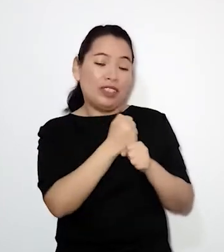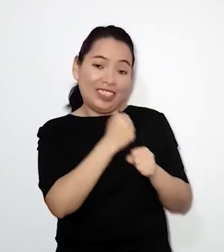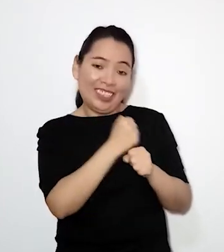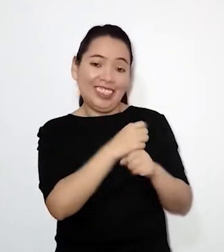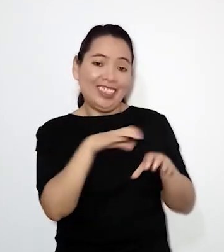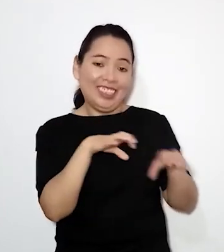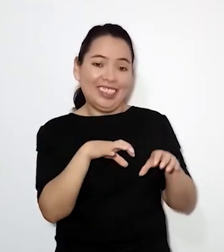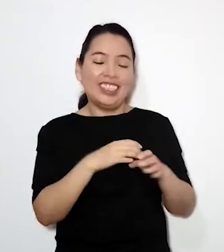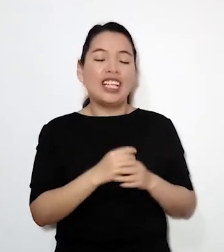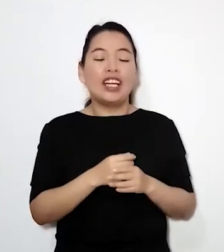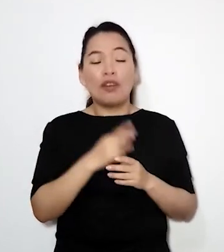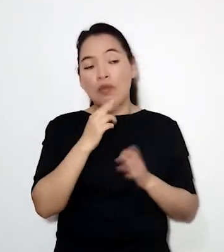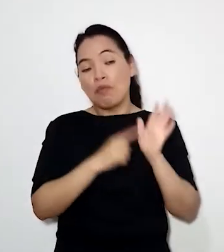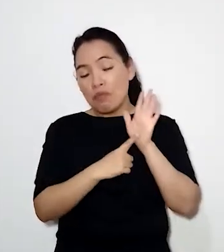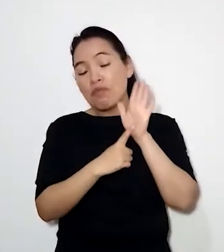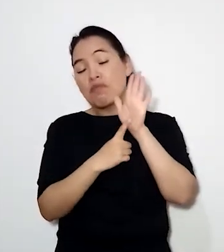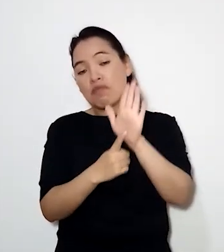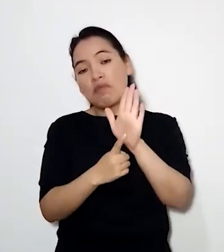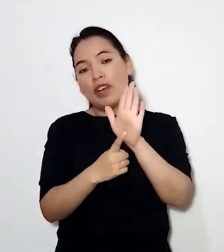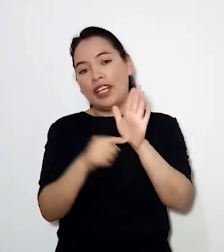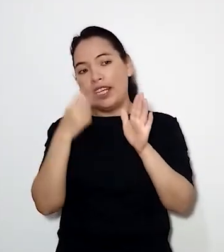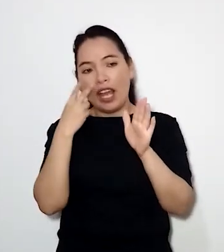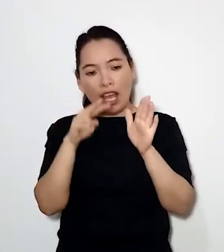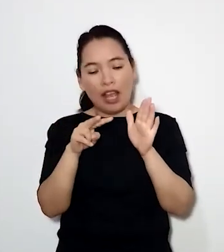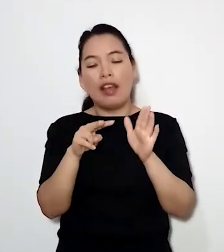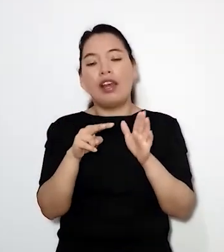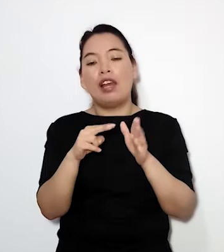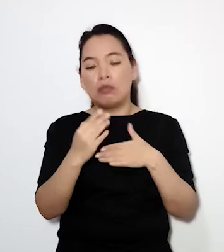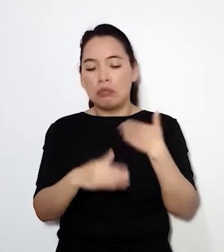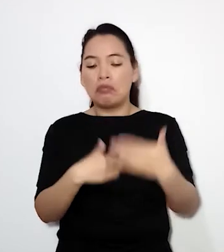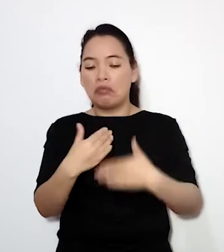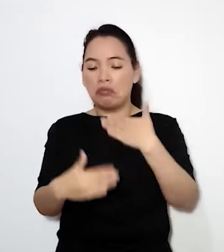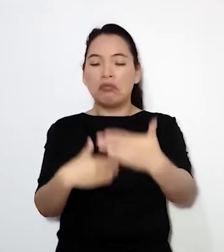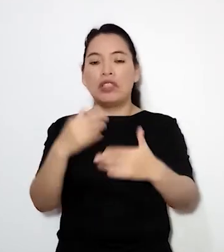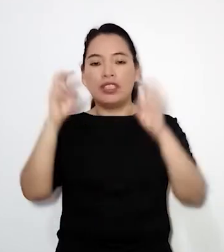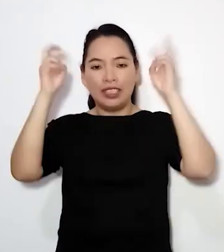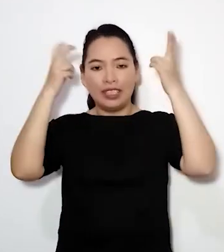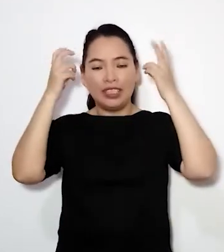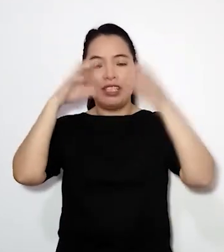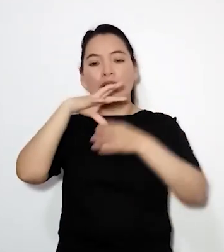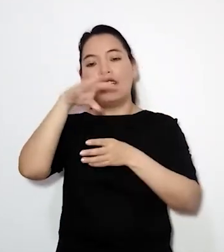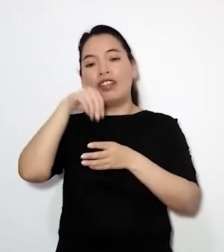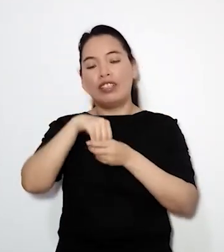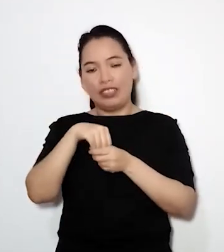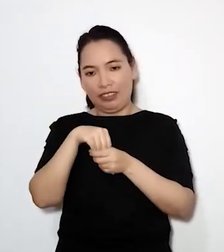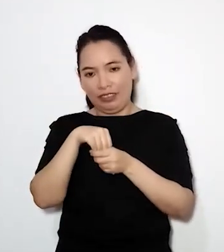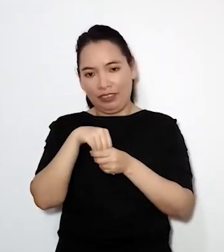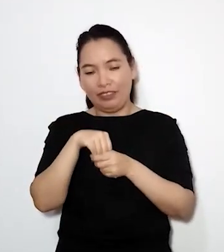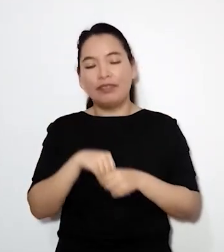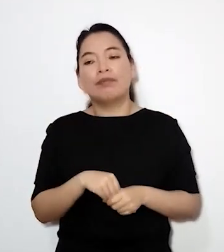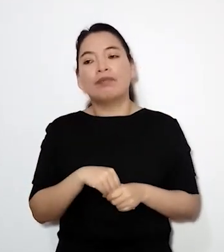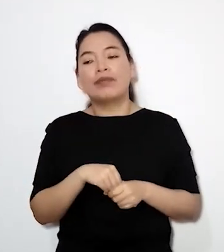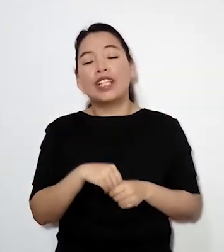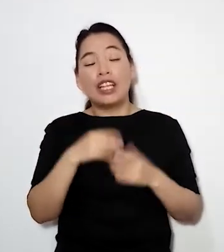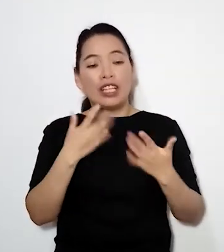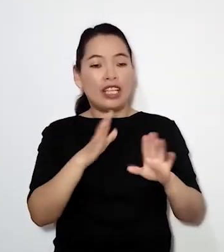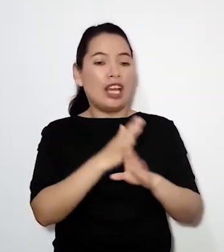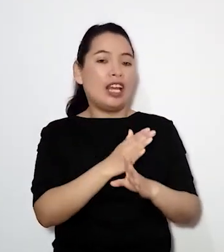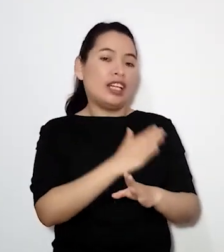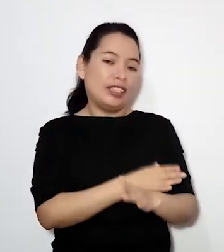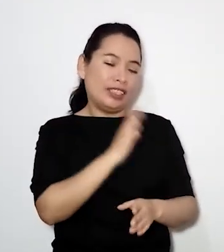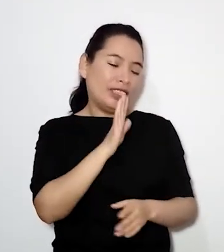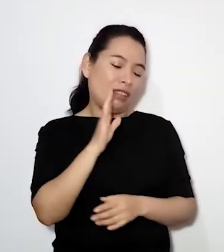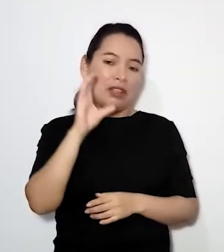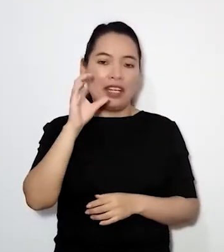sobre la mesa avances importantes en términos de educación inclusiva. Ya comentaba algunos Camila, otros la